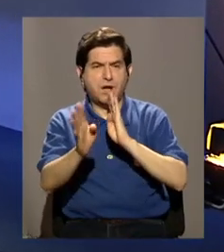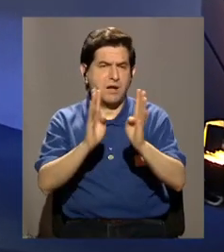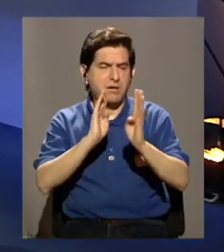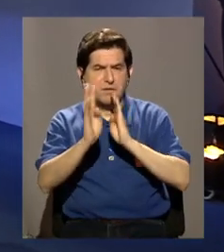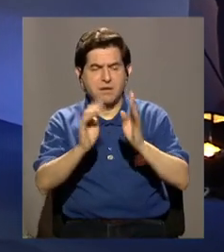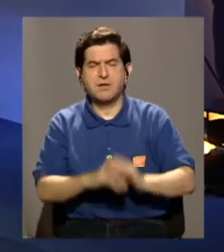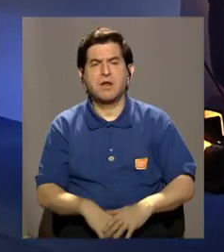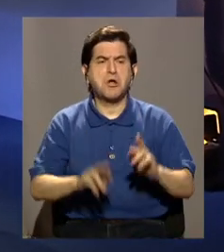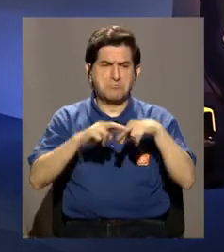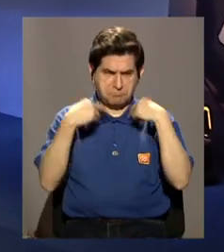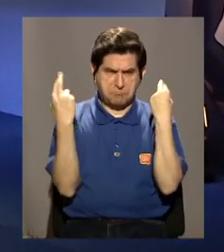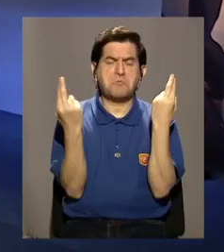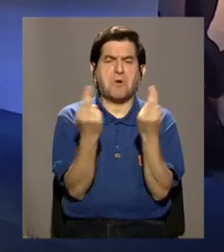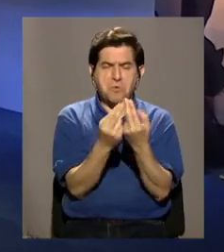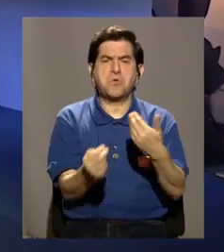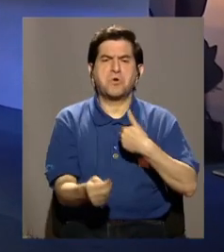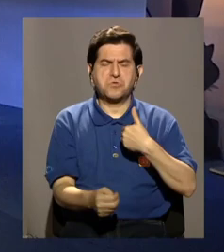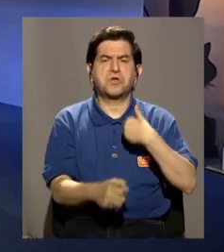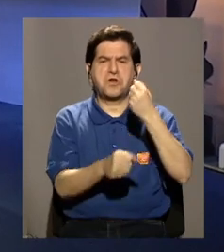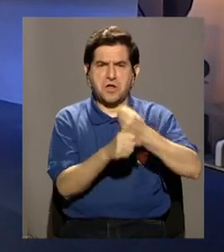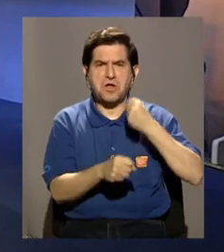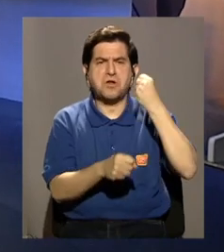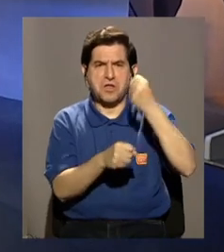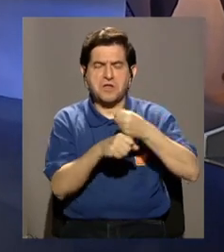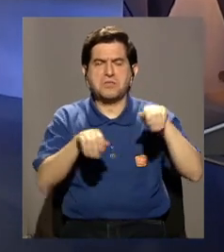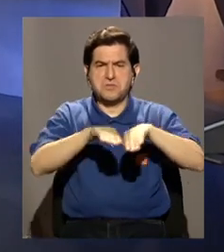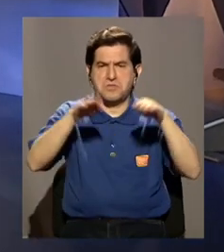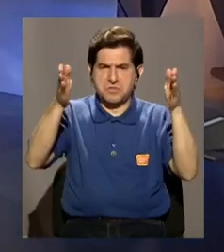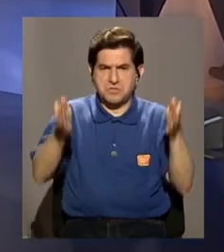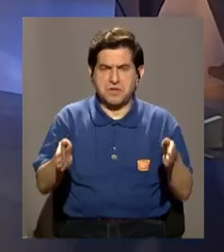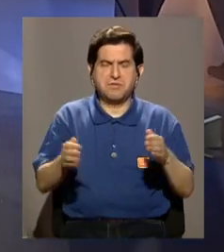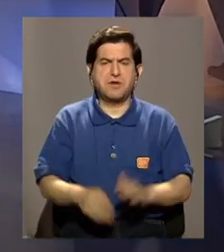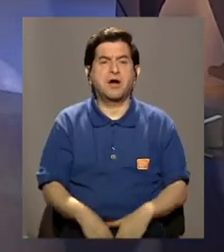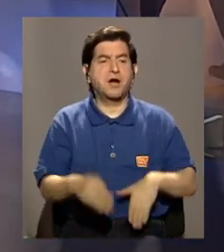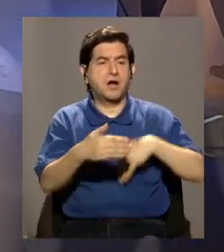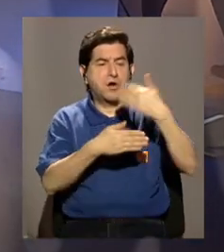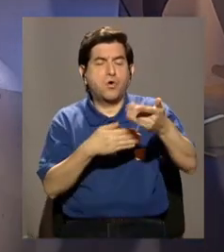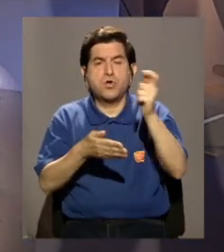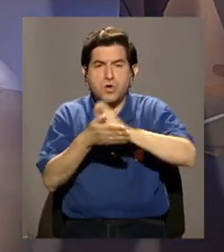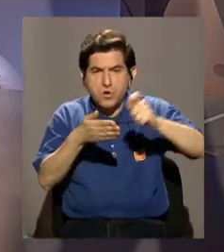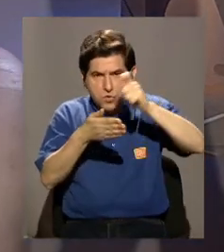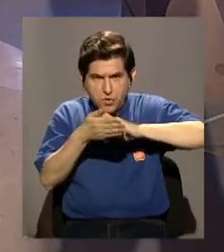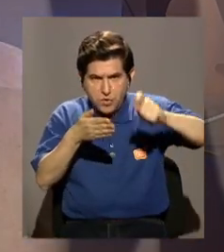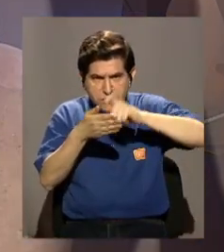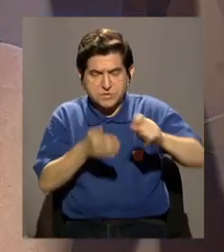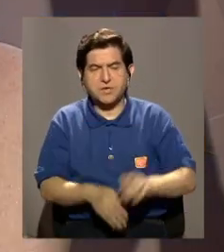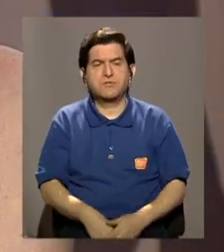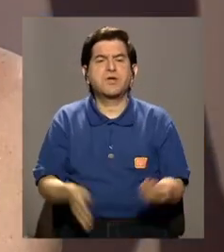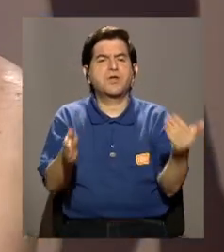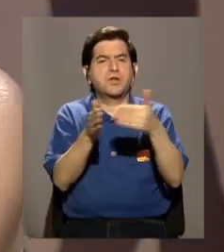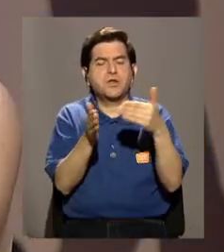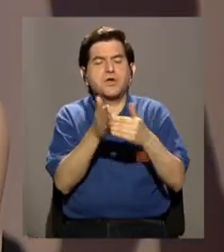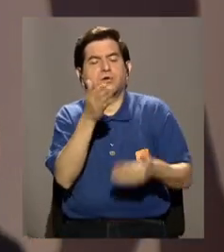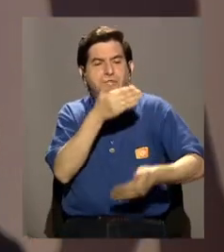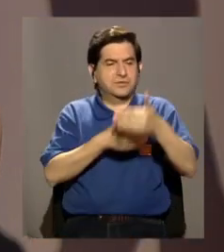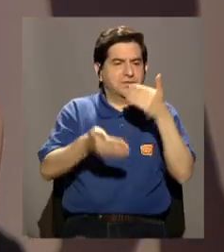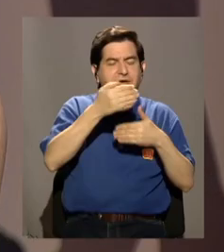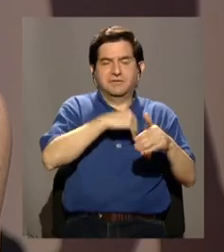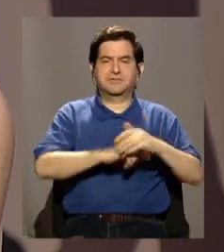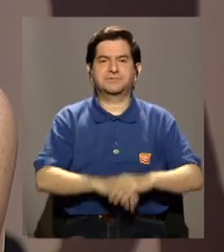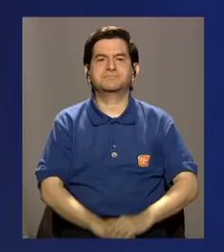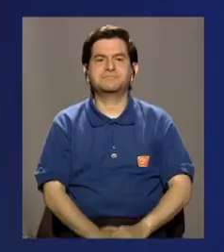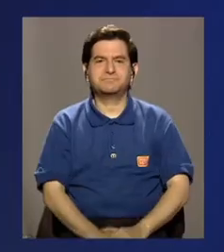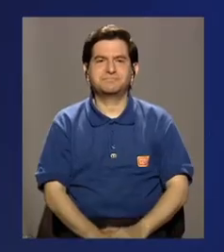nos reuníamos en el trabajo así de mesa y después yo escribía y volvíamos para atrás es interesante